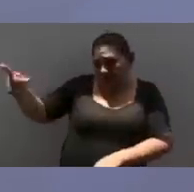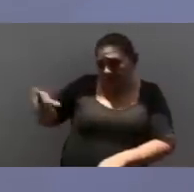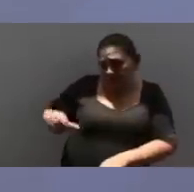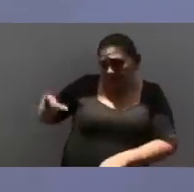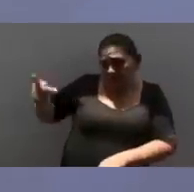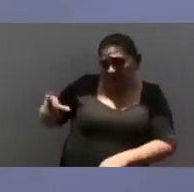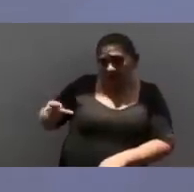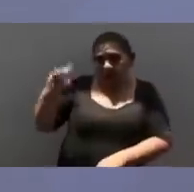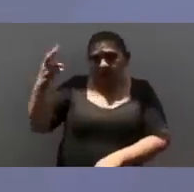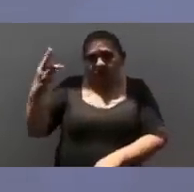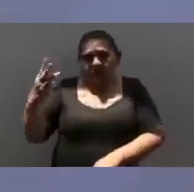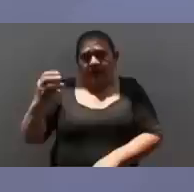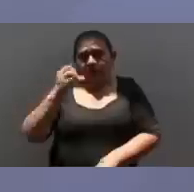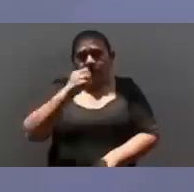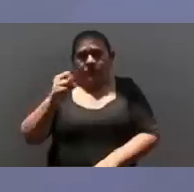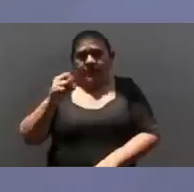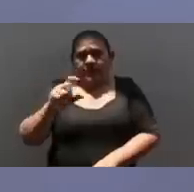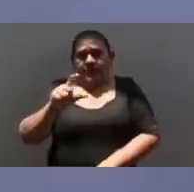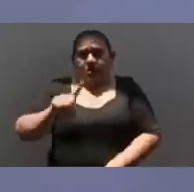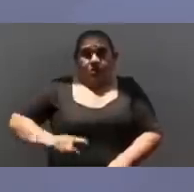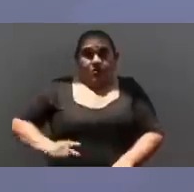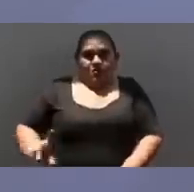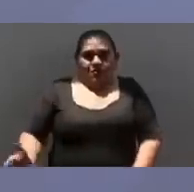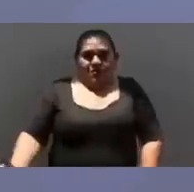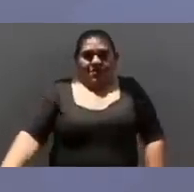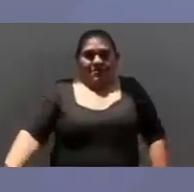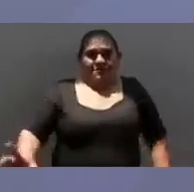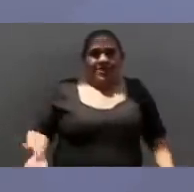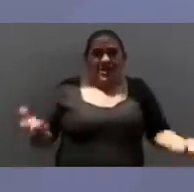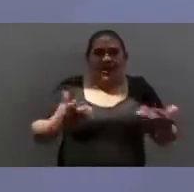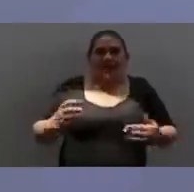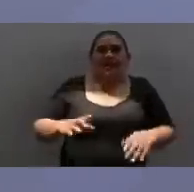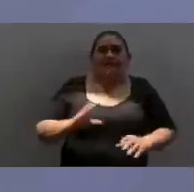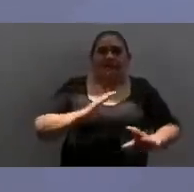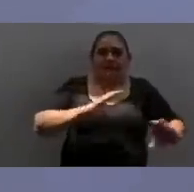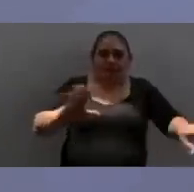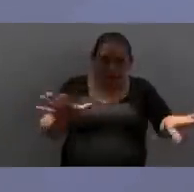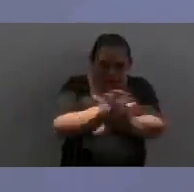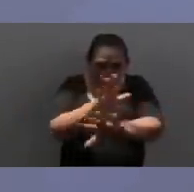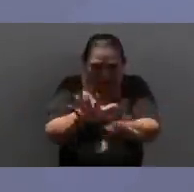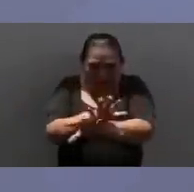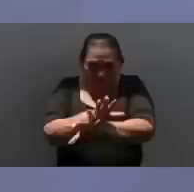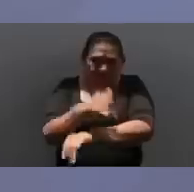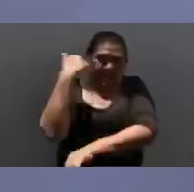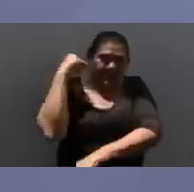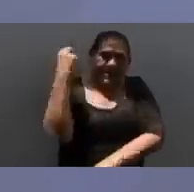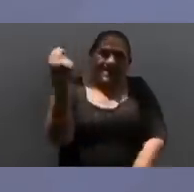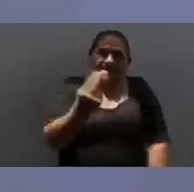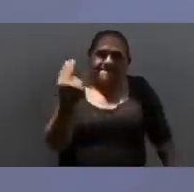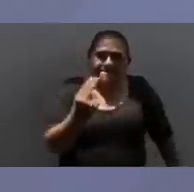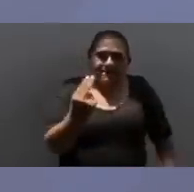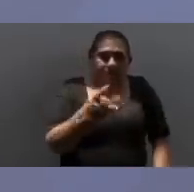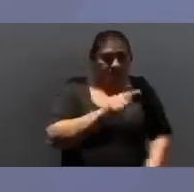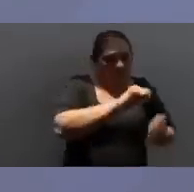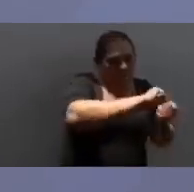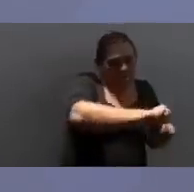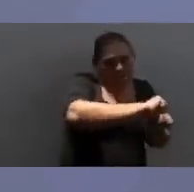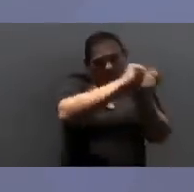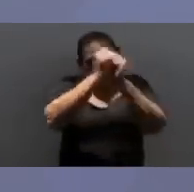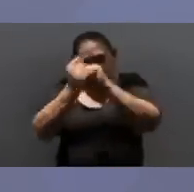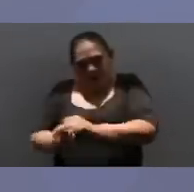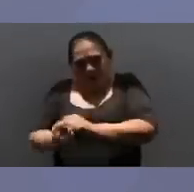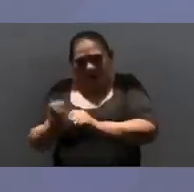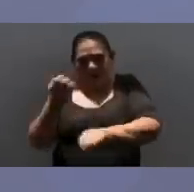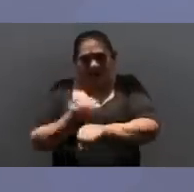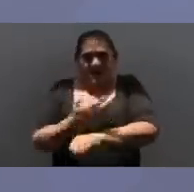de gobierno. ¿Para qué? Para hacer los cambios que Yucatán necesita para transformar este estado para